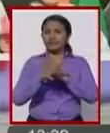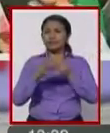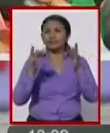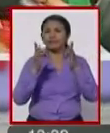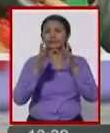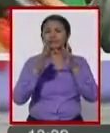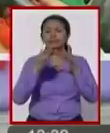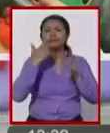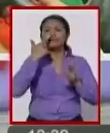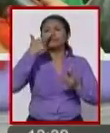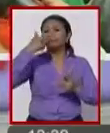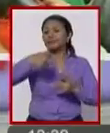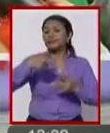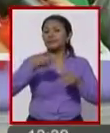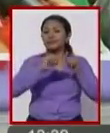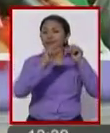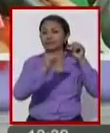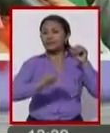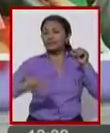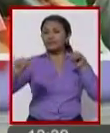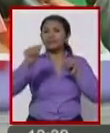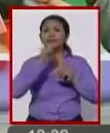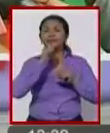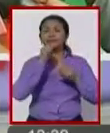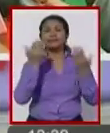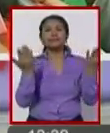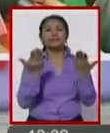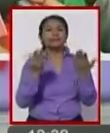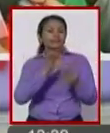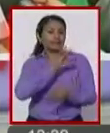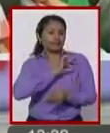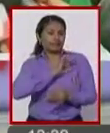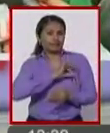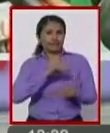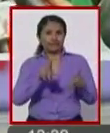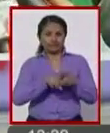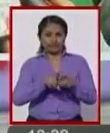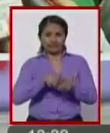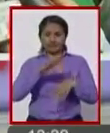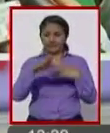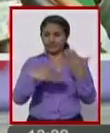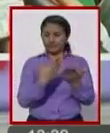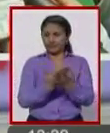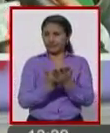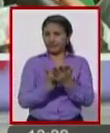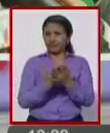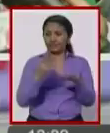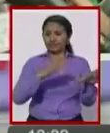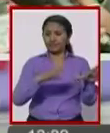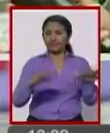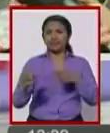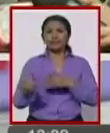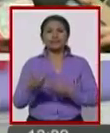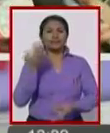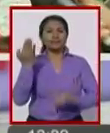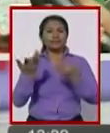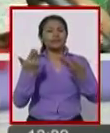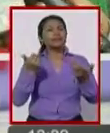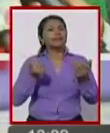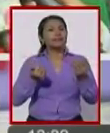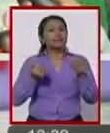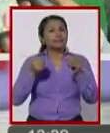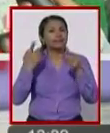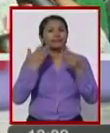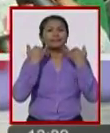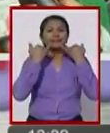van las conductas de gas, por dónde van las conductas de agua también para poder aprovecharla, todos los activos que hay inflamables en el interior. Todo ha